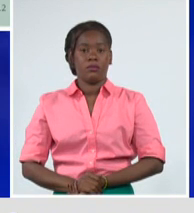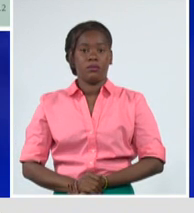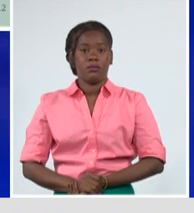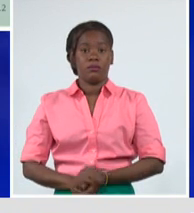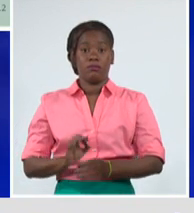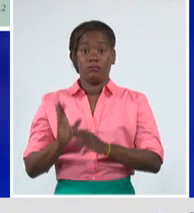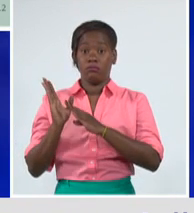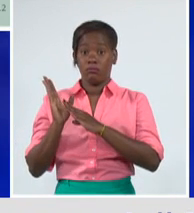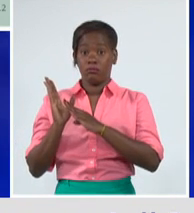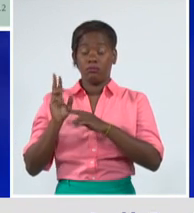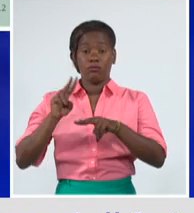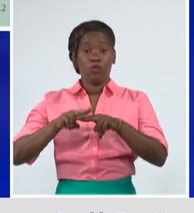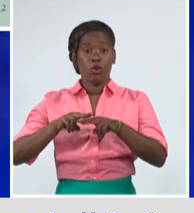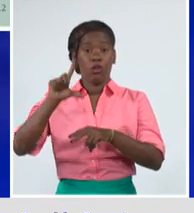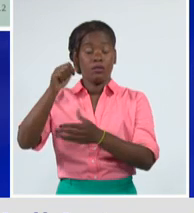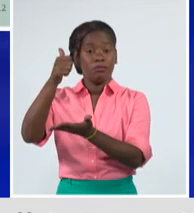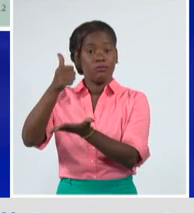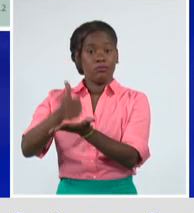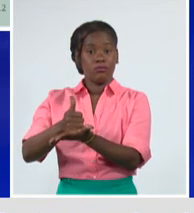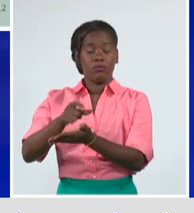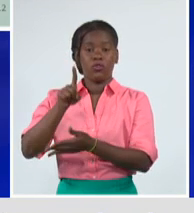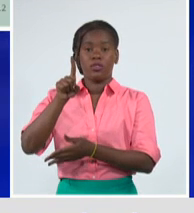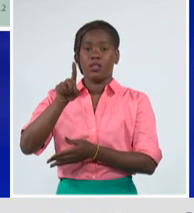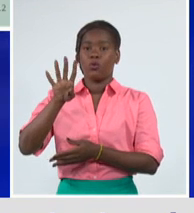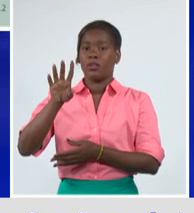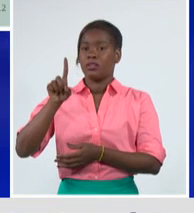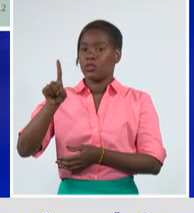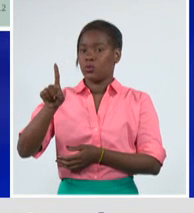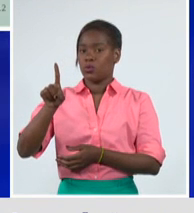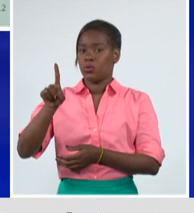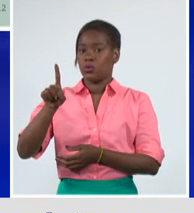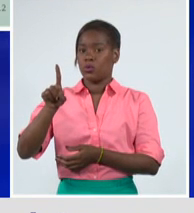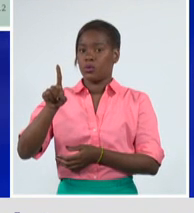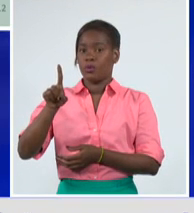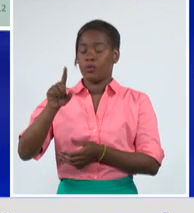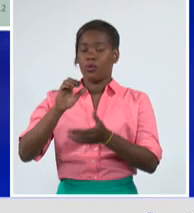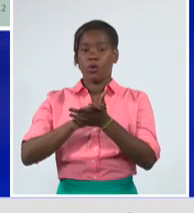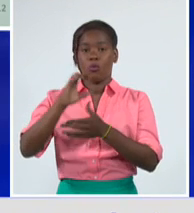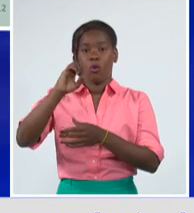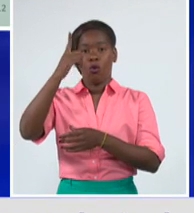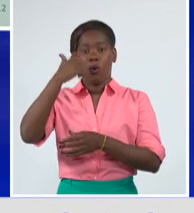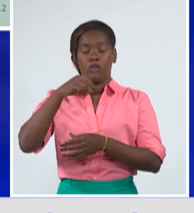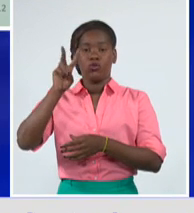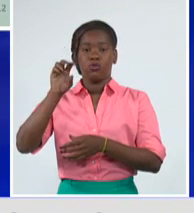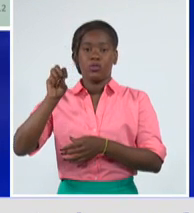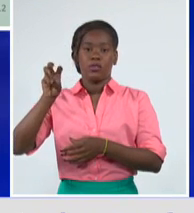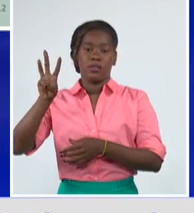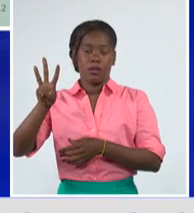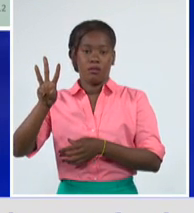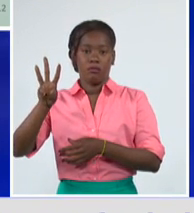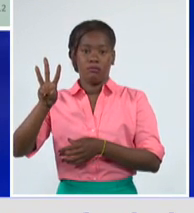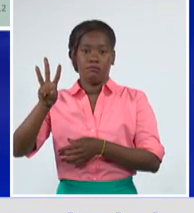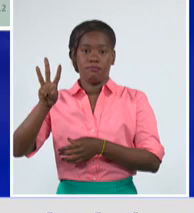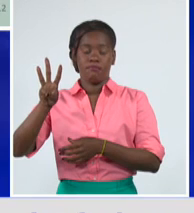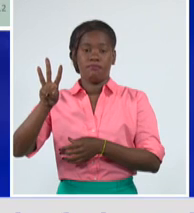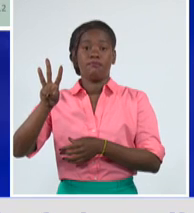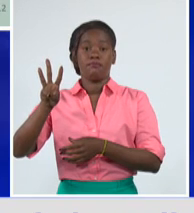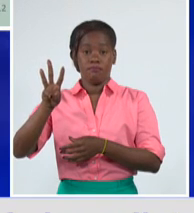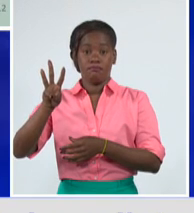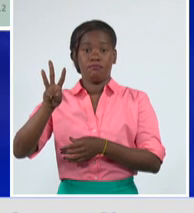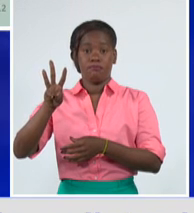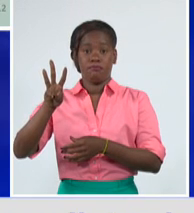en Holguín, municipio 241 y Moa 203. Ahí hay 444